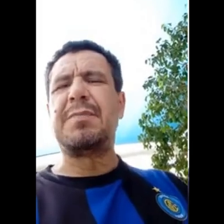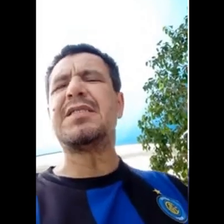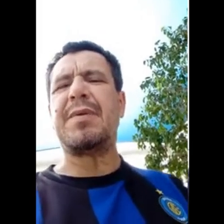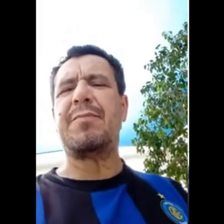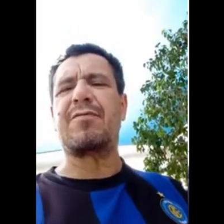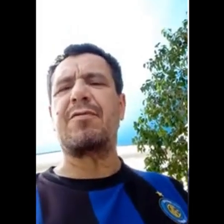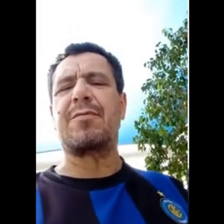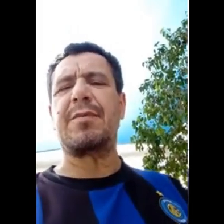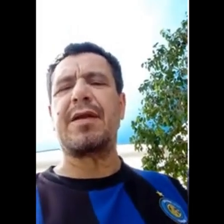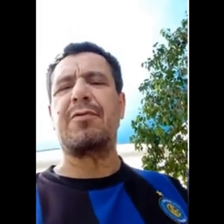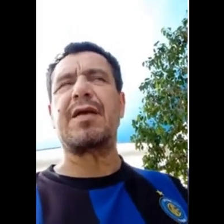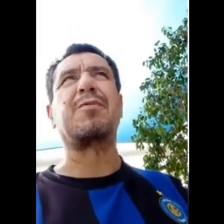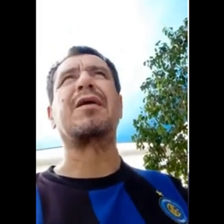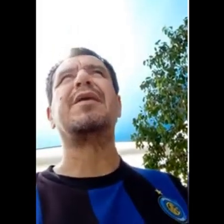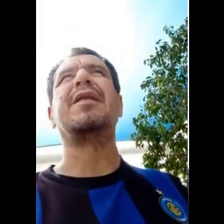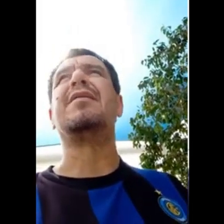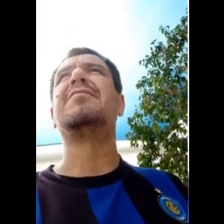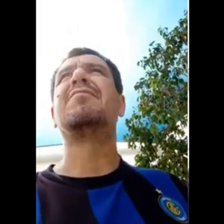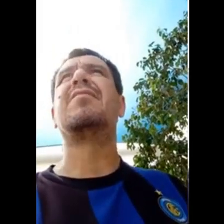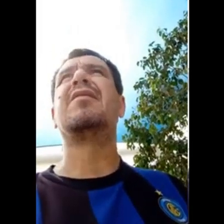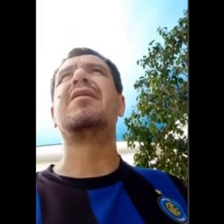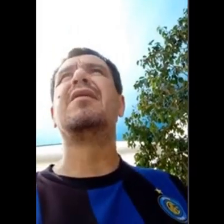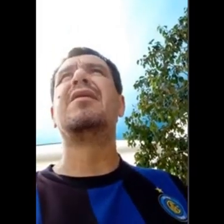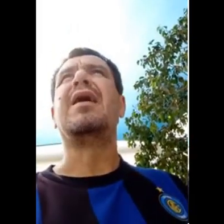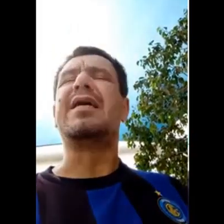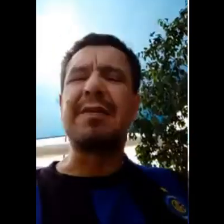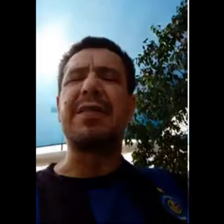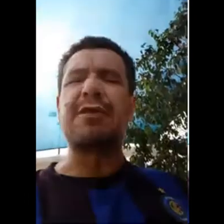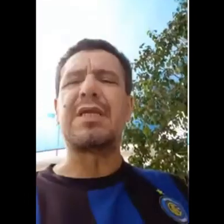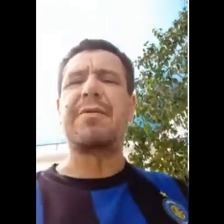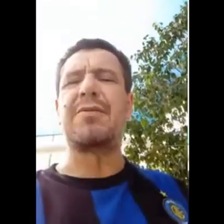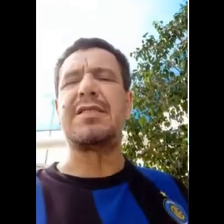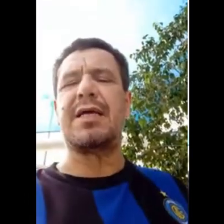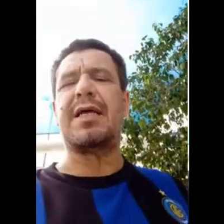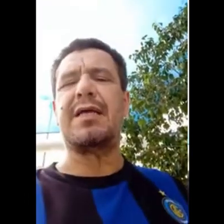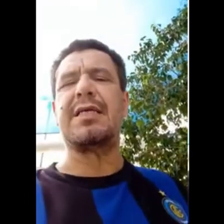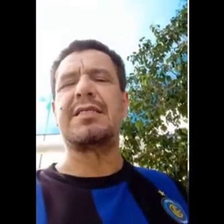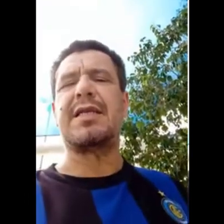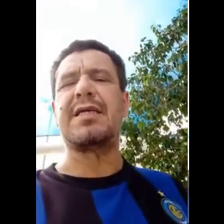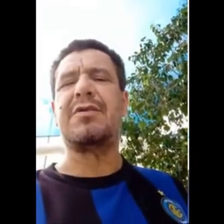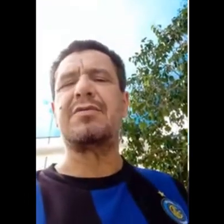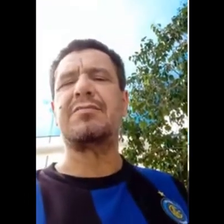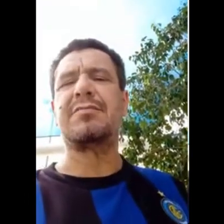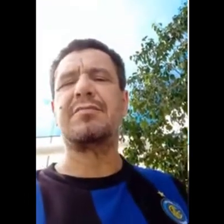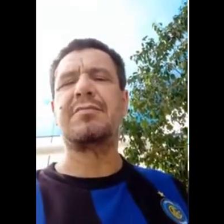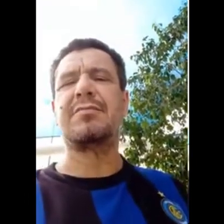Y piensen bien, por favor, por quién van a votar, porque miren, a este país se lo está llevando la chingada desde hace